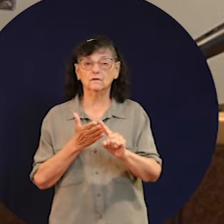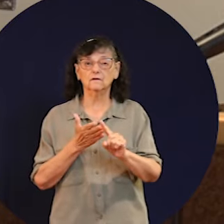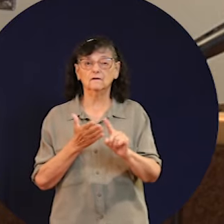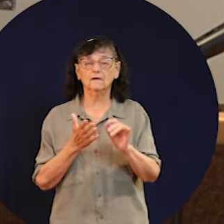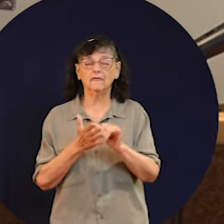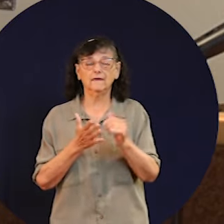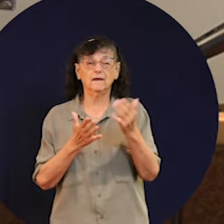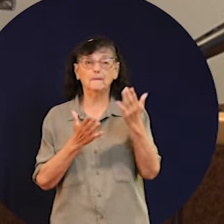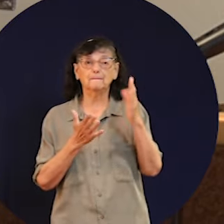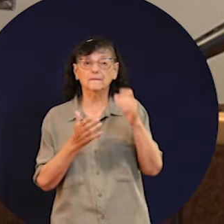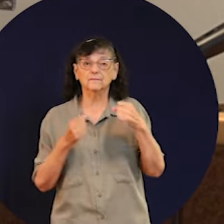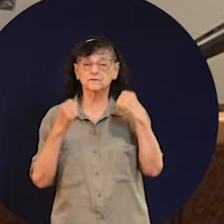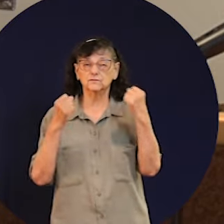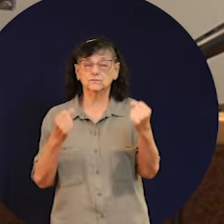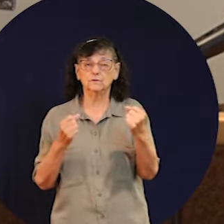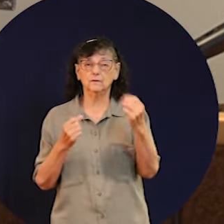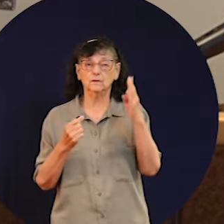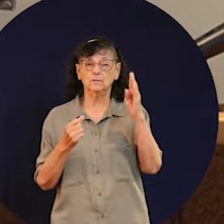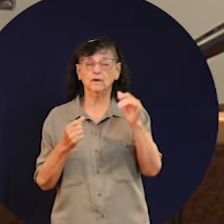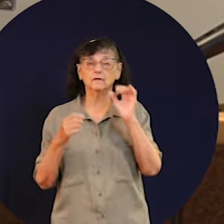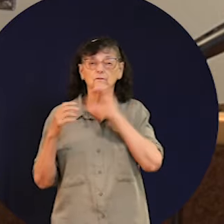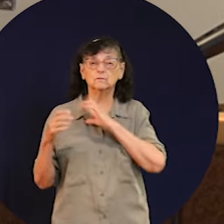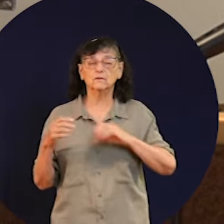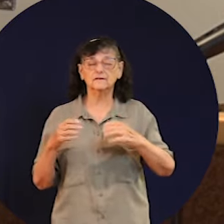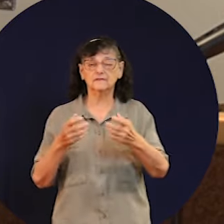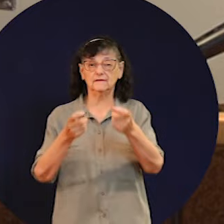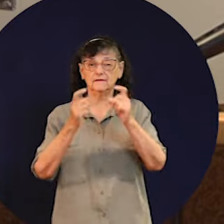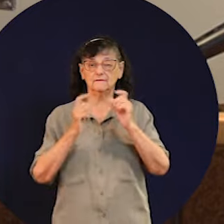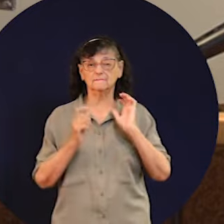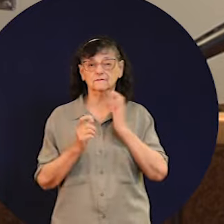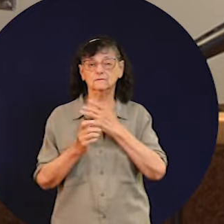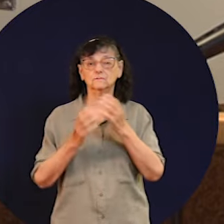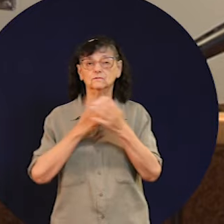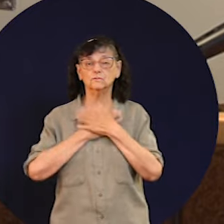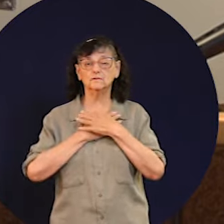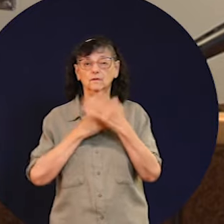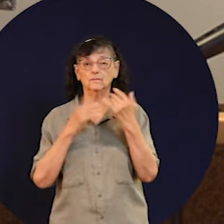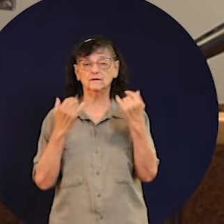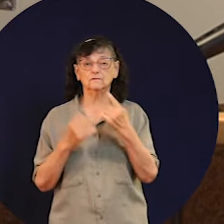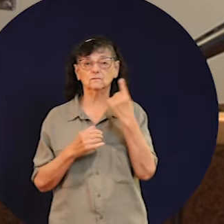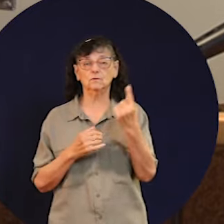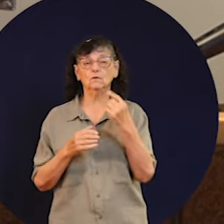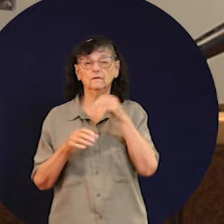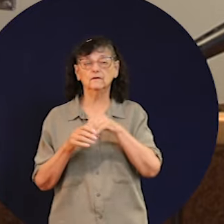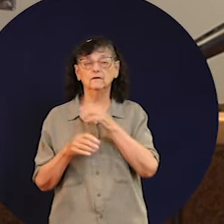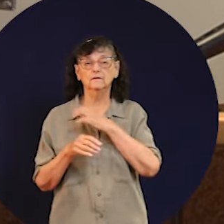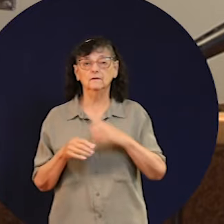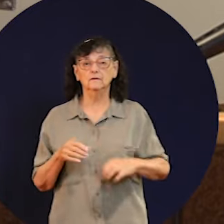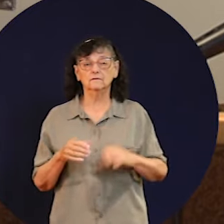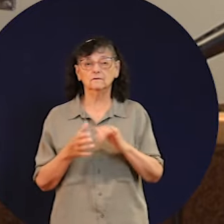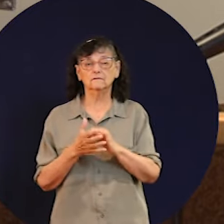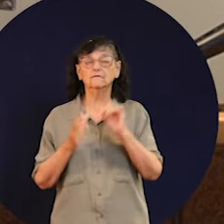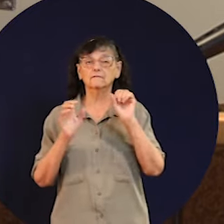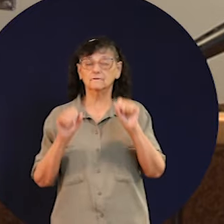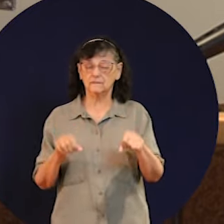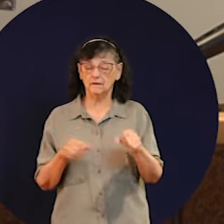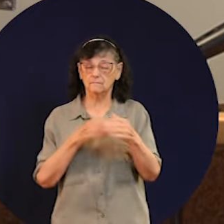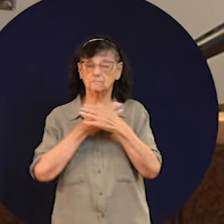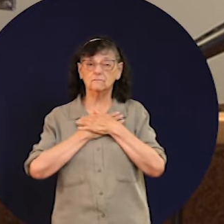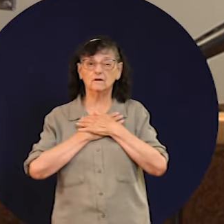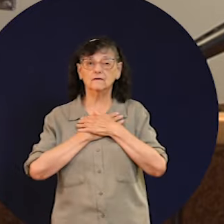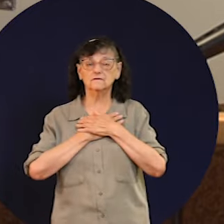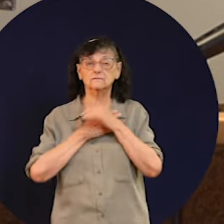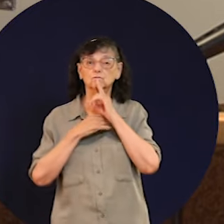que seamos fortalecidos por Cristo que nos da descanso, porque es solo en Cristo que podemos